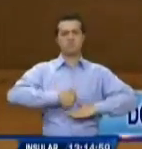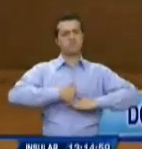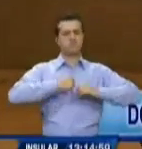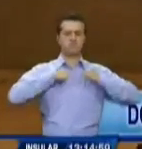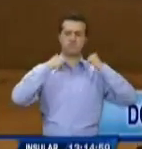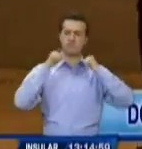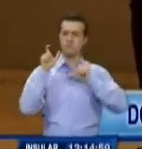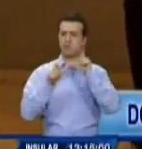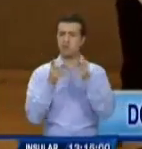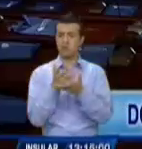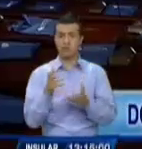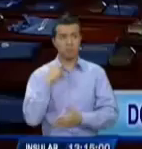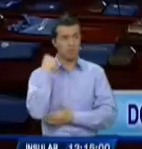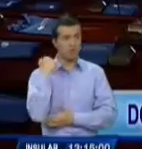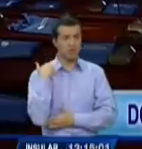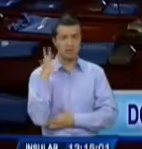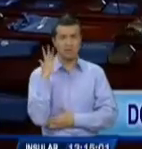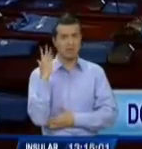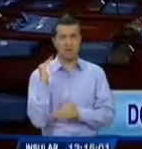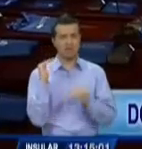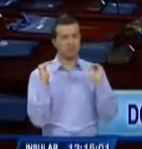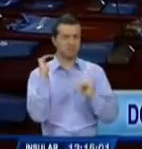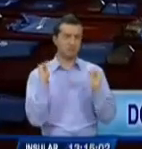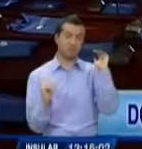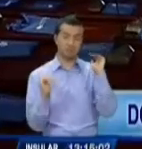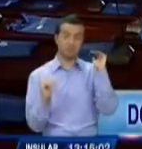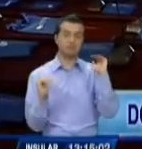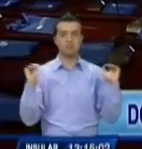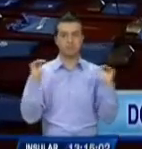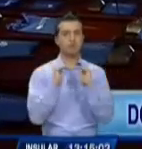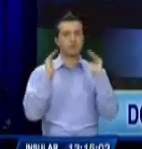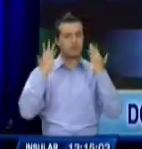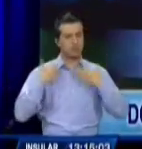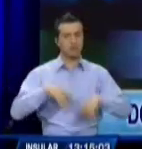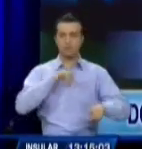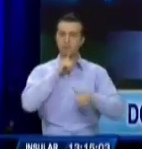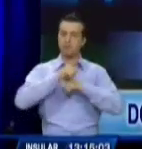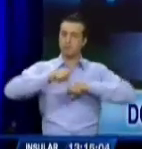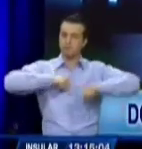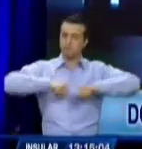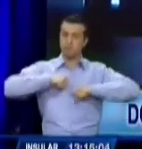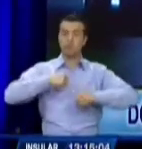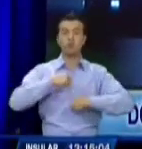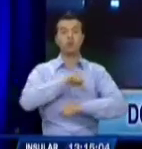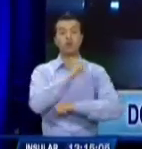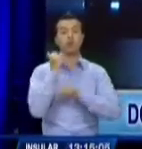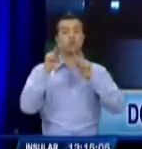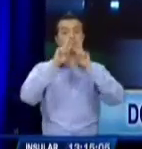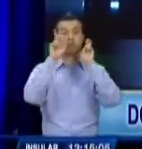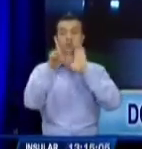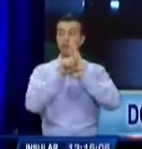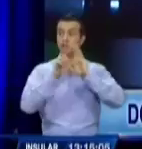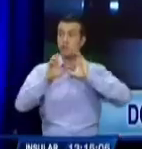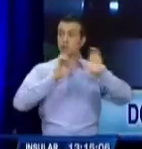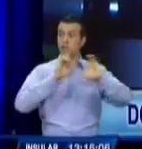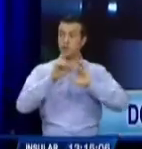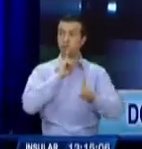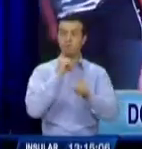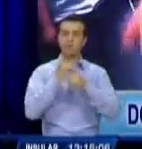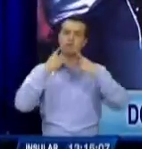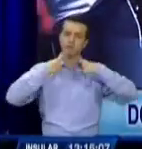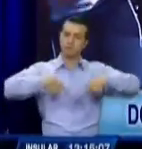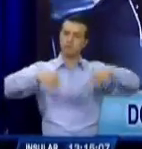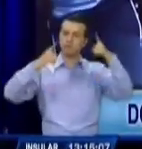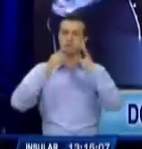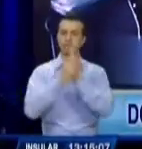los ciudadanos no teníamos poder. La Supercom también dedicó importantes esfuerzos para cumplir con otra disposición de la ley de comunicación, difundir